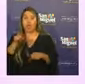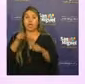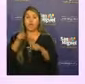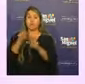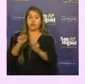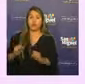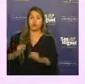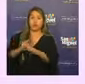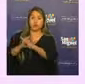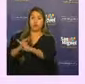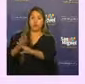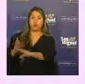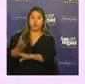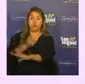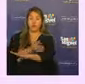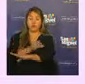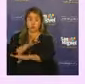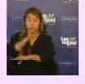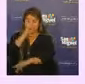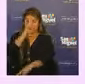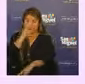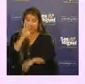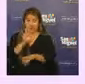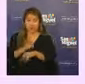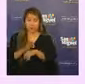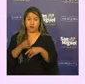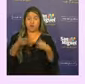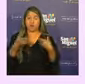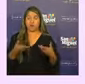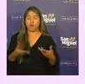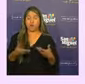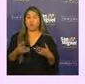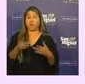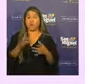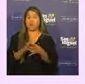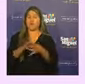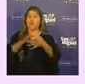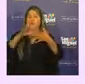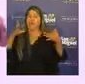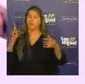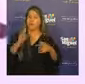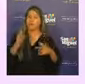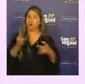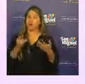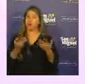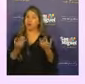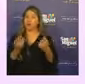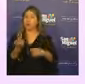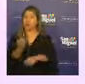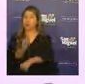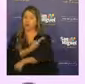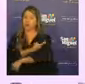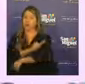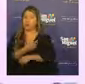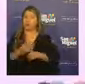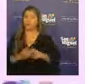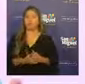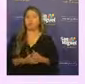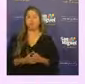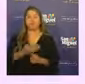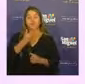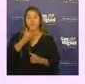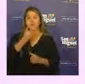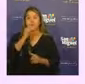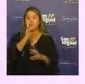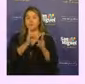nos enfermamos también sea con menor intensidad. Y además, una